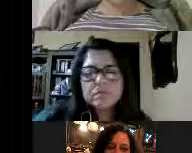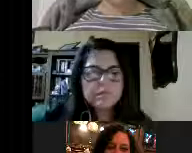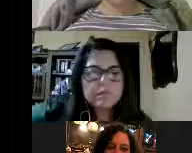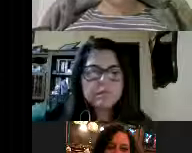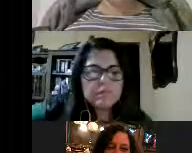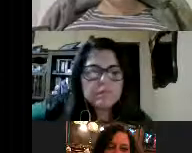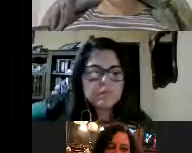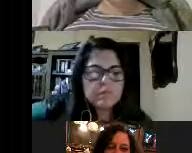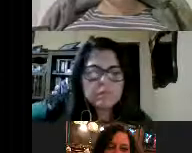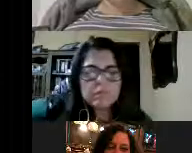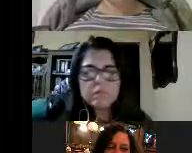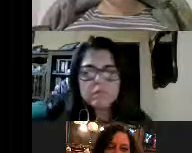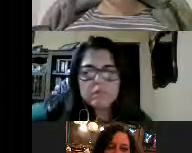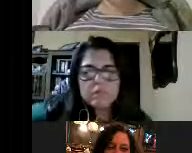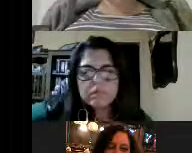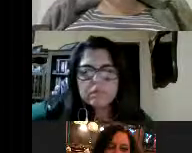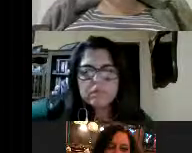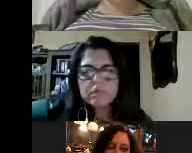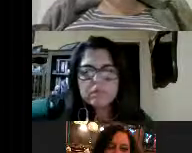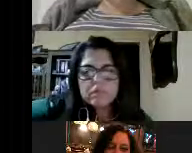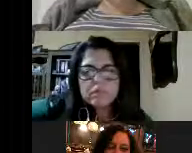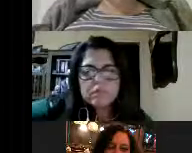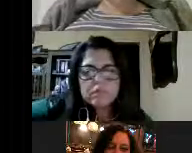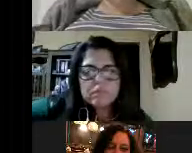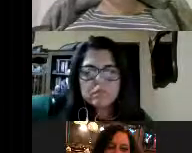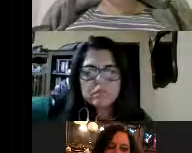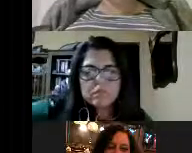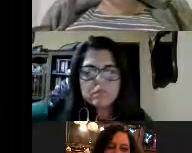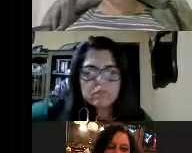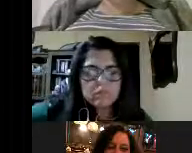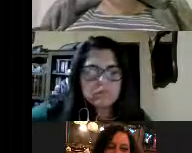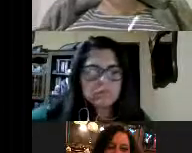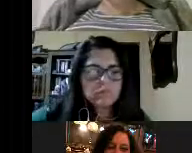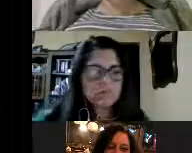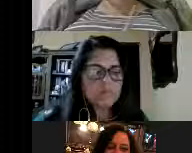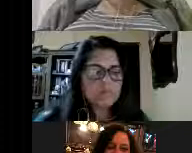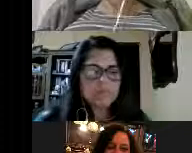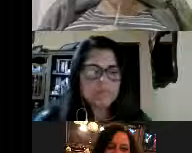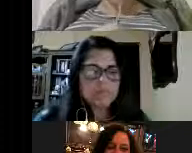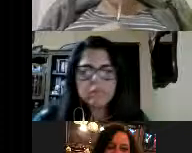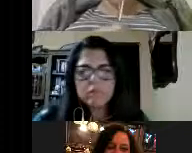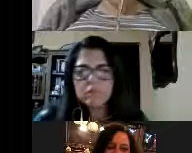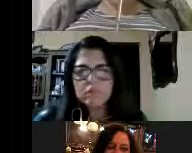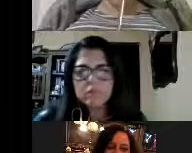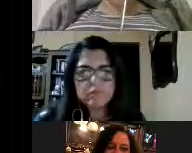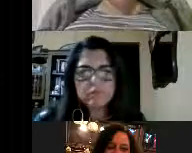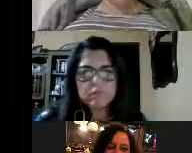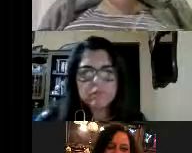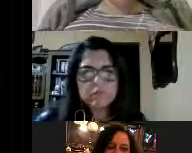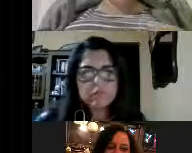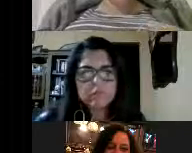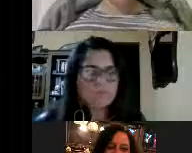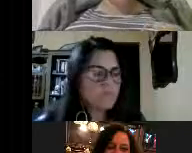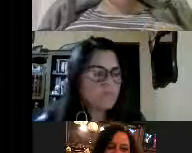Eso es lo que más les preocupa. Entonces, cuando nosotros logramos tener esta herramienta, decimos, oh, pero si estuvieras indetectable,